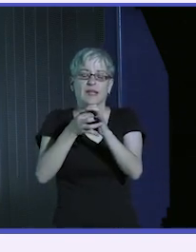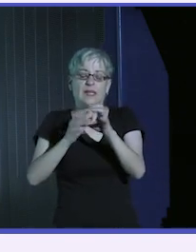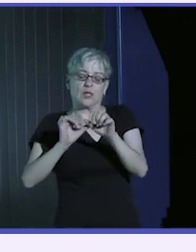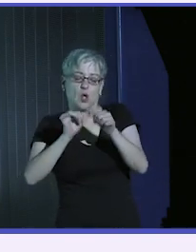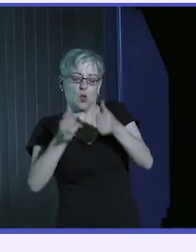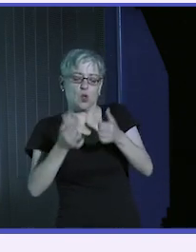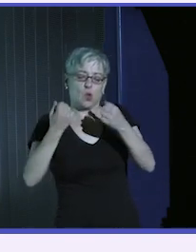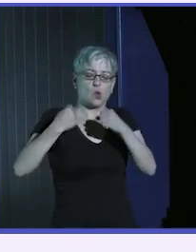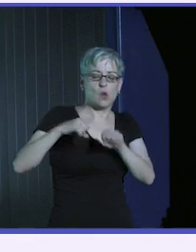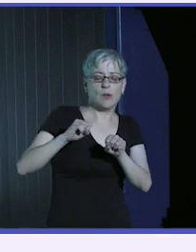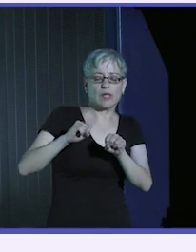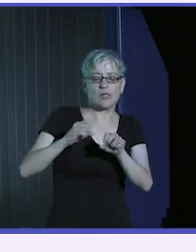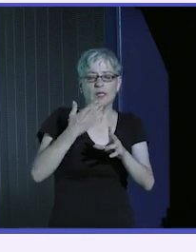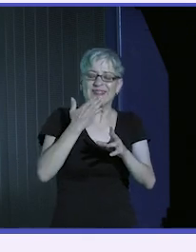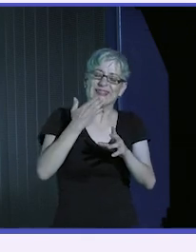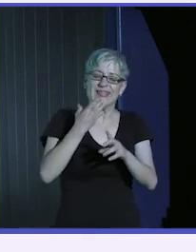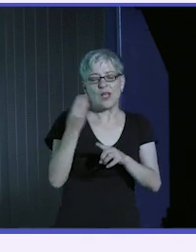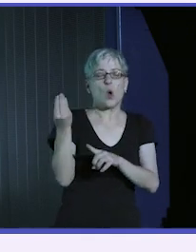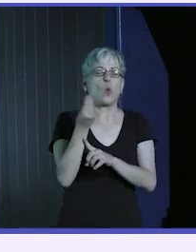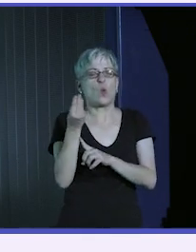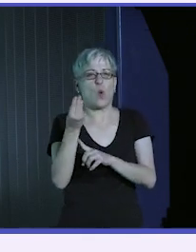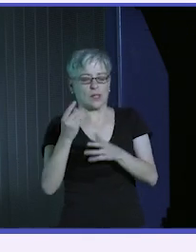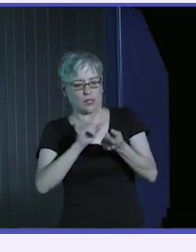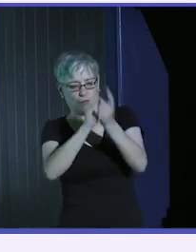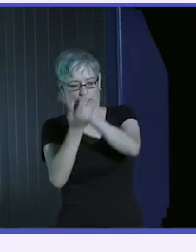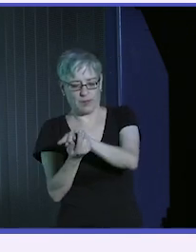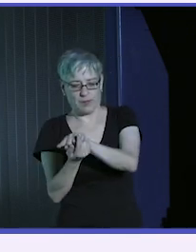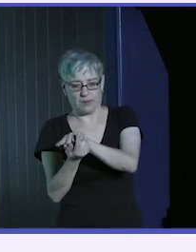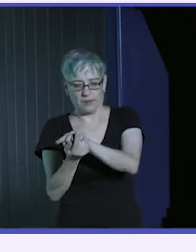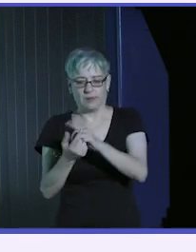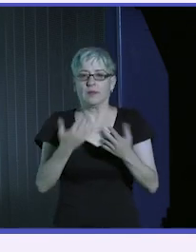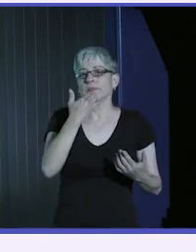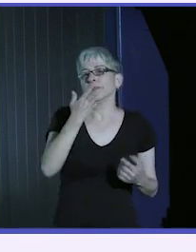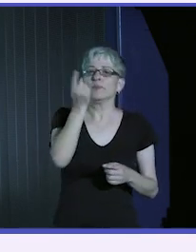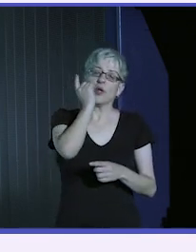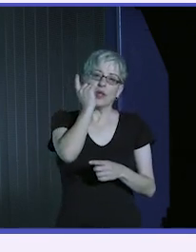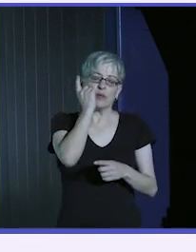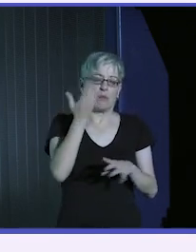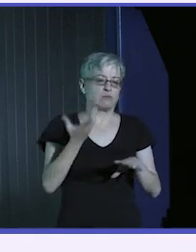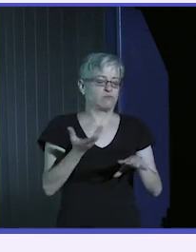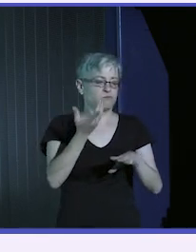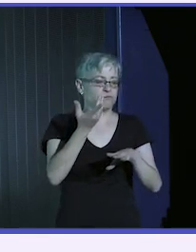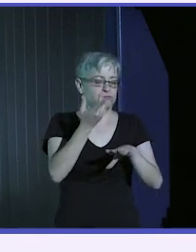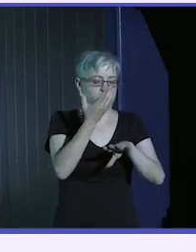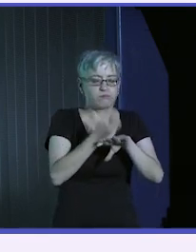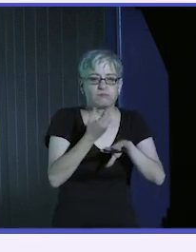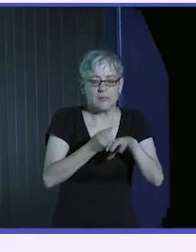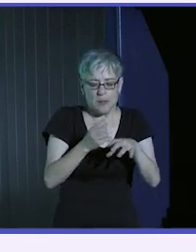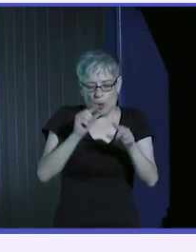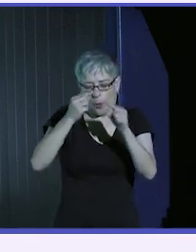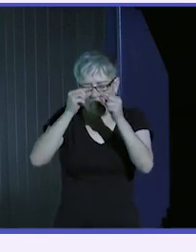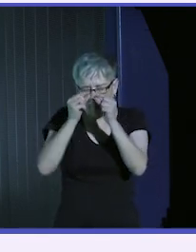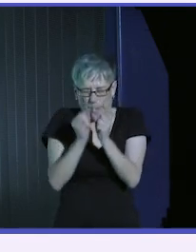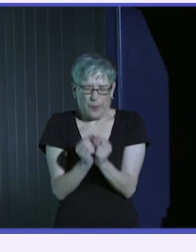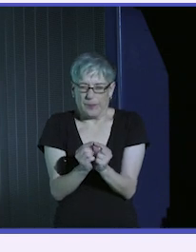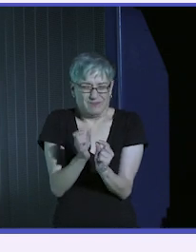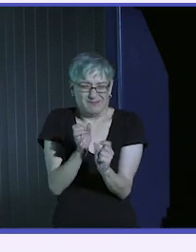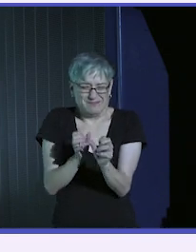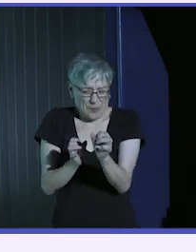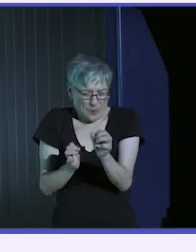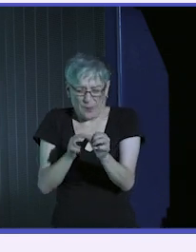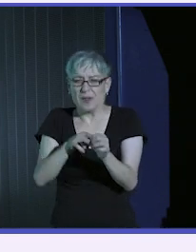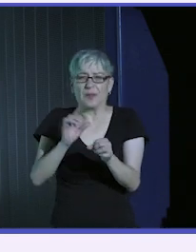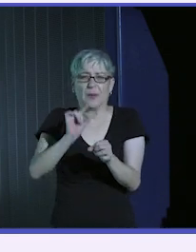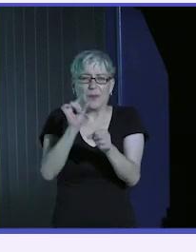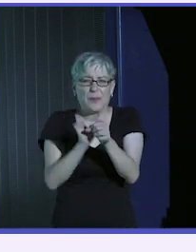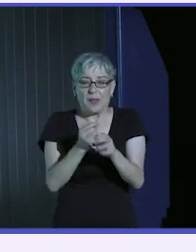comportan de manera cuántica. Entonces, lo que hacemos es, en un dispositivo, lo apilamos todo, un dispositivo que acaba siendo microscópico, o sea, si veis, es una décima